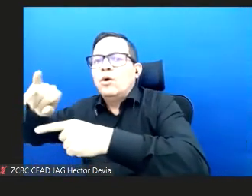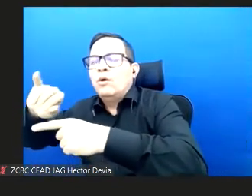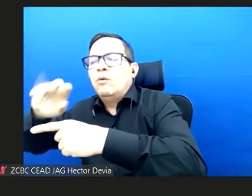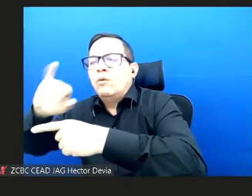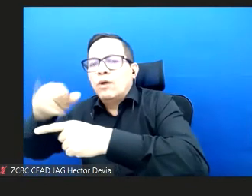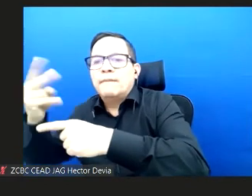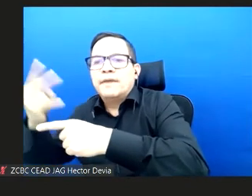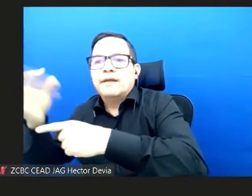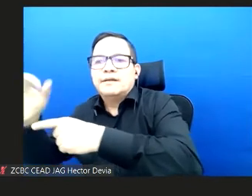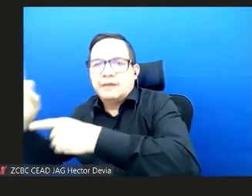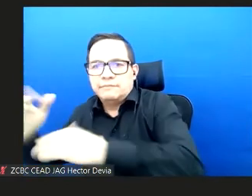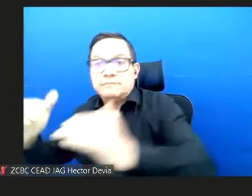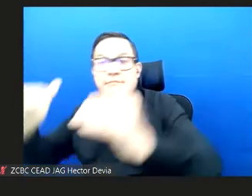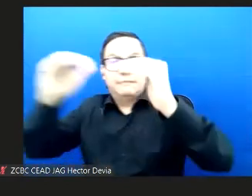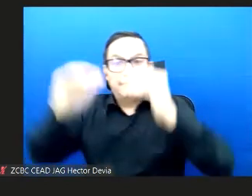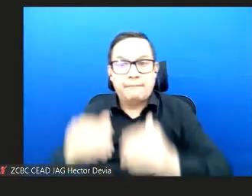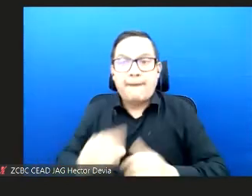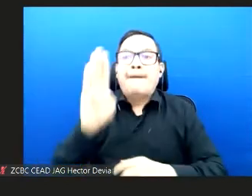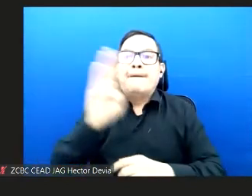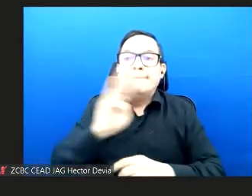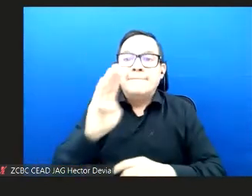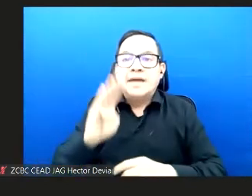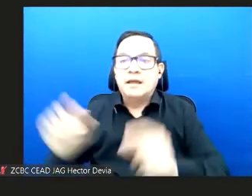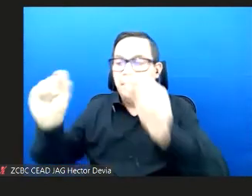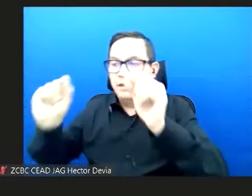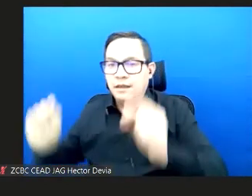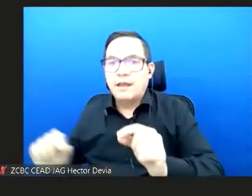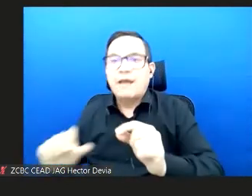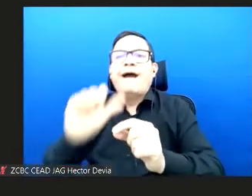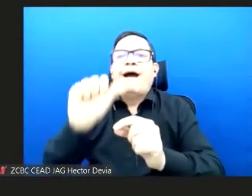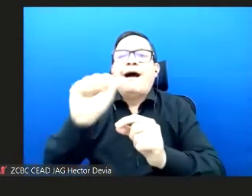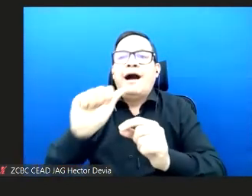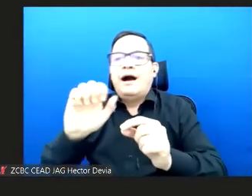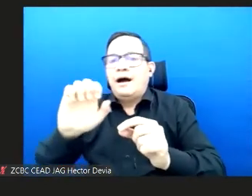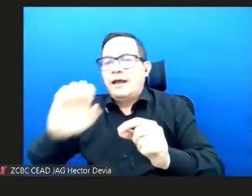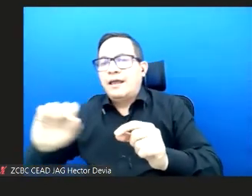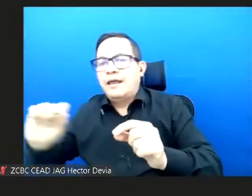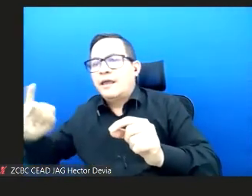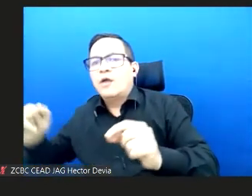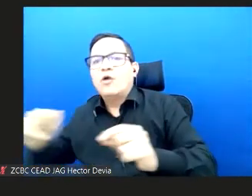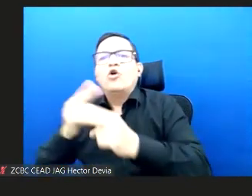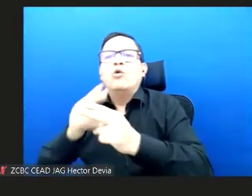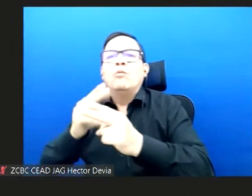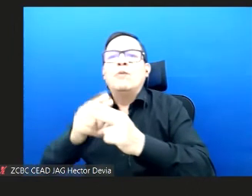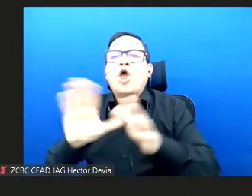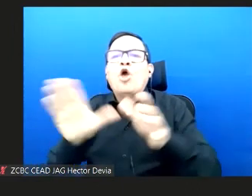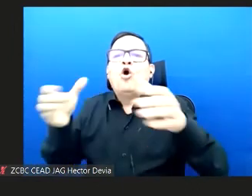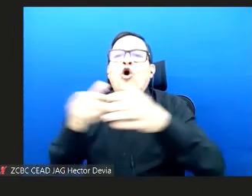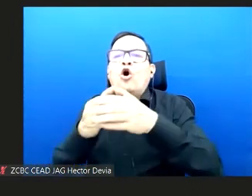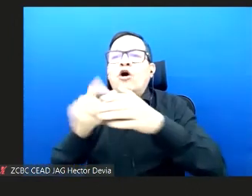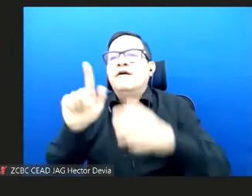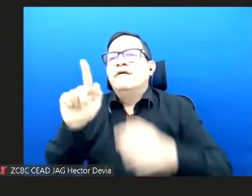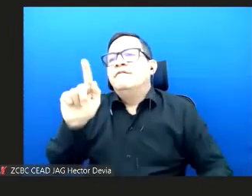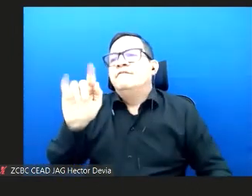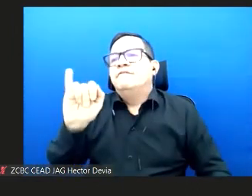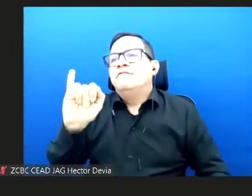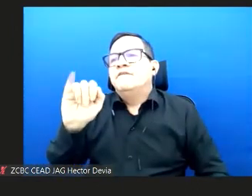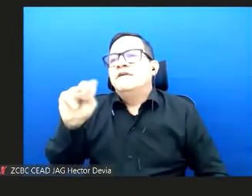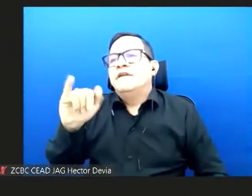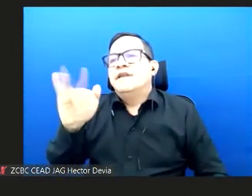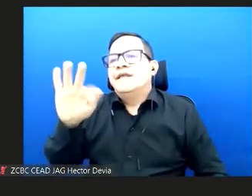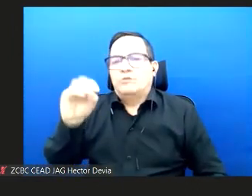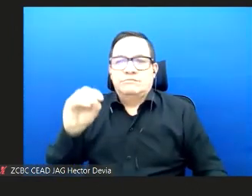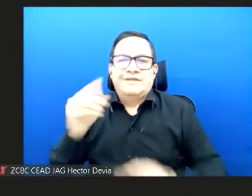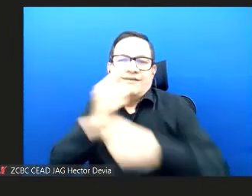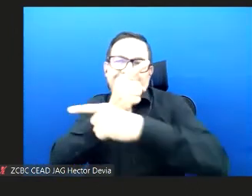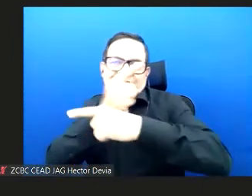O, U, ¿sí? Entonces esos son conjuntos finitos. Tenemos también los conjuntos infinitos, ¿sí? Que pues como lo veíamos